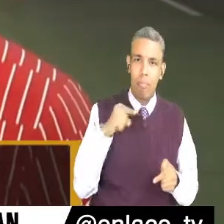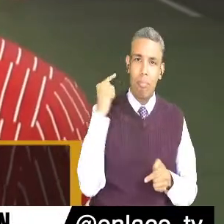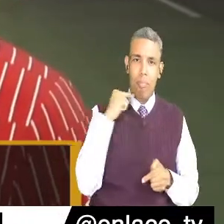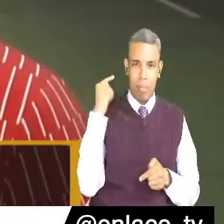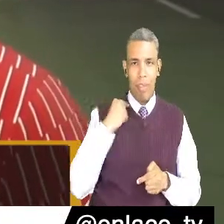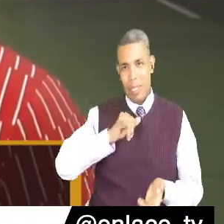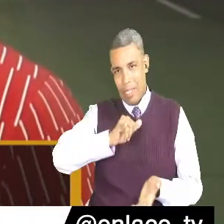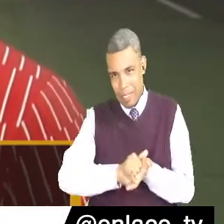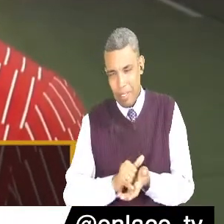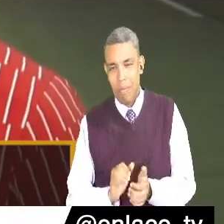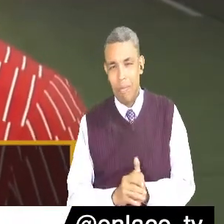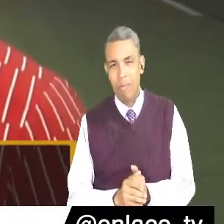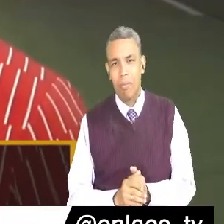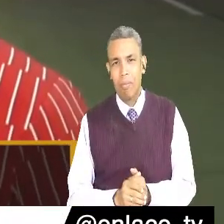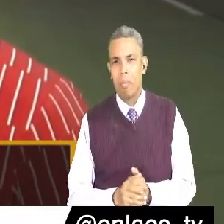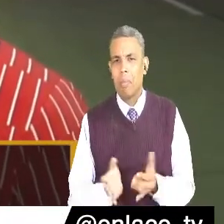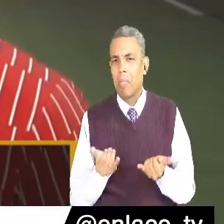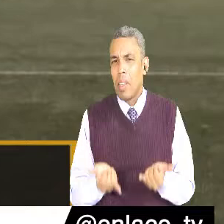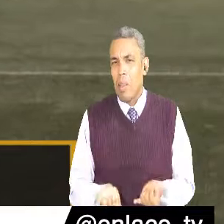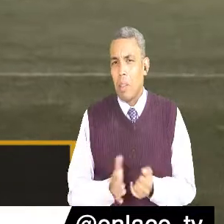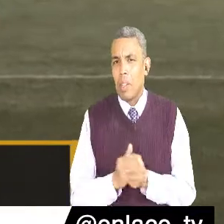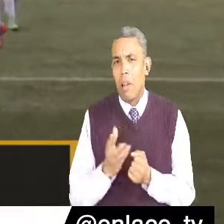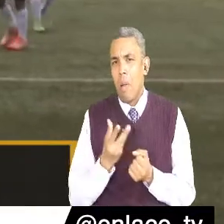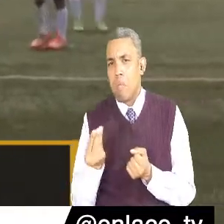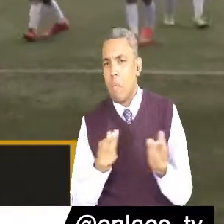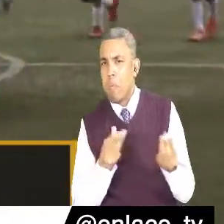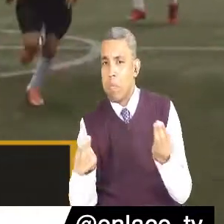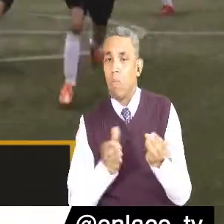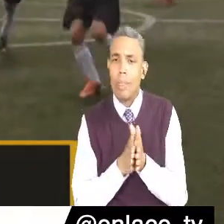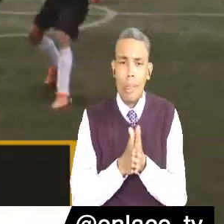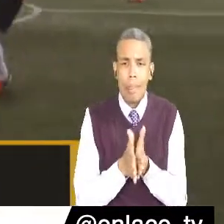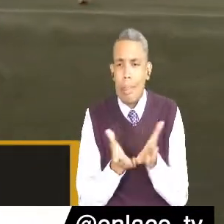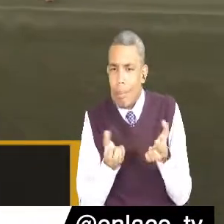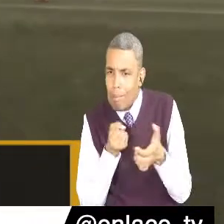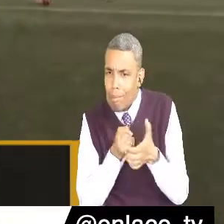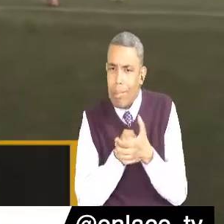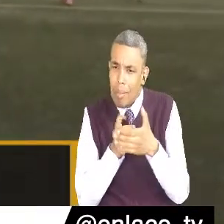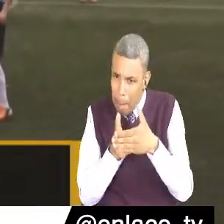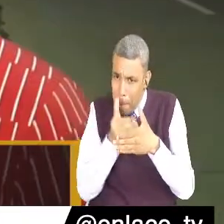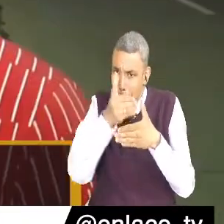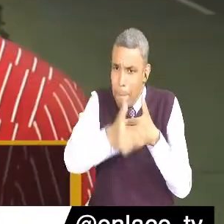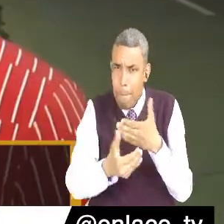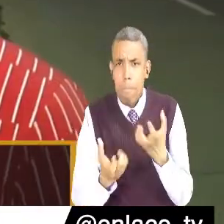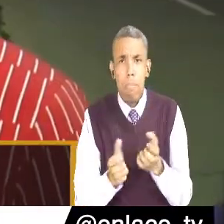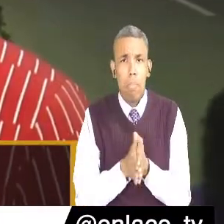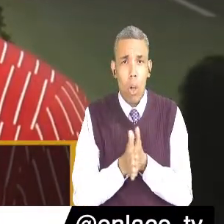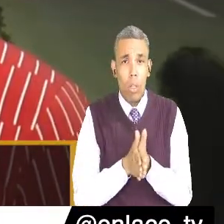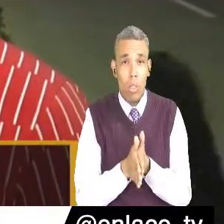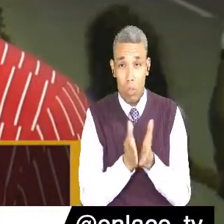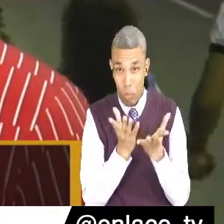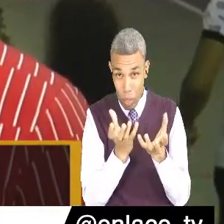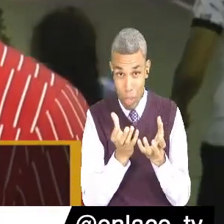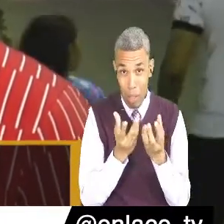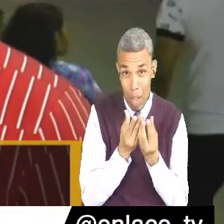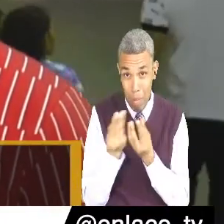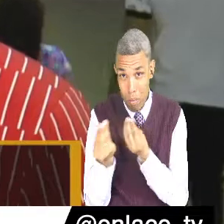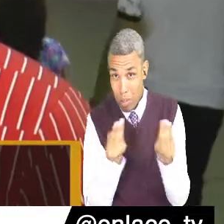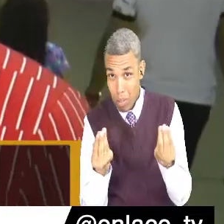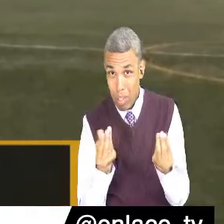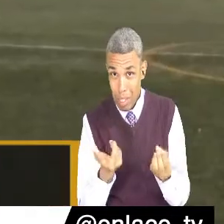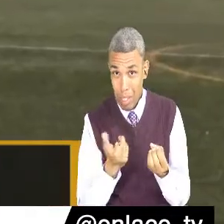están los equipos en opción de llegar. Todavía pueden participar, todavía pueden inscribirse todos los equipos que quieran llegar a la